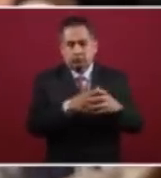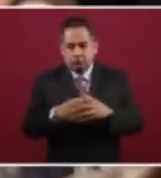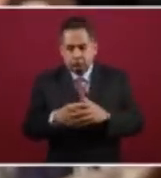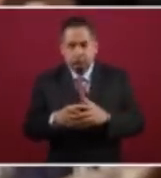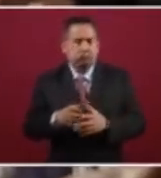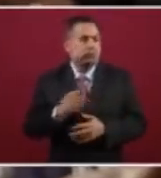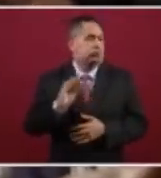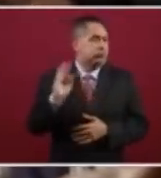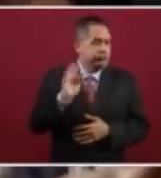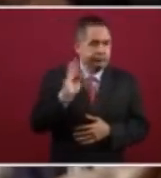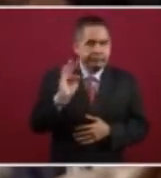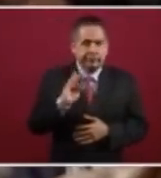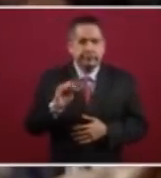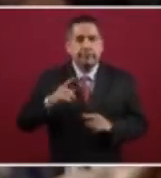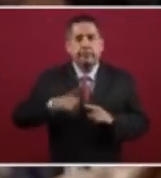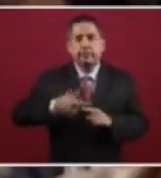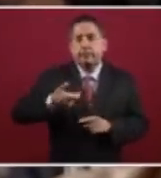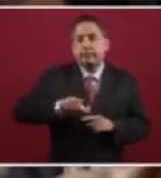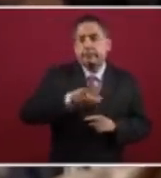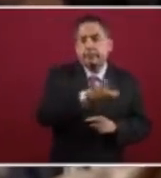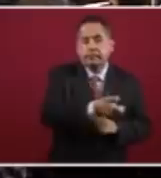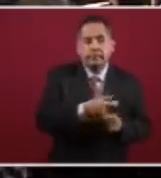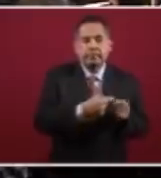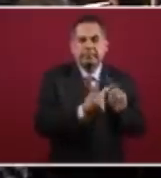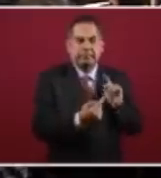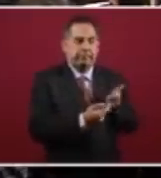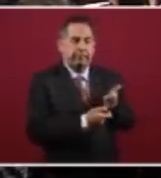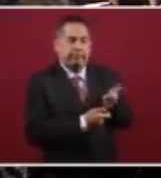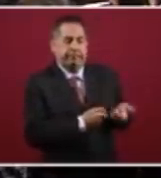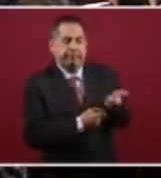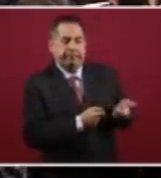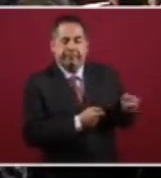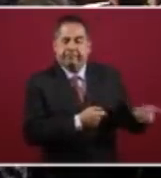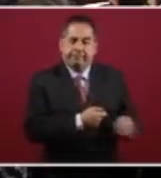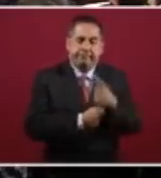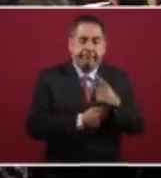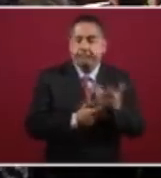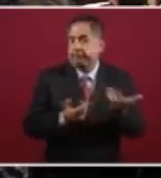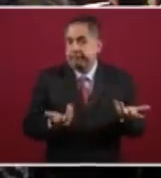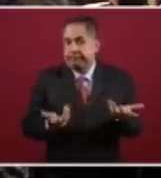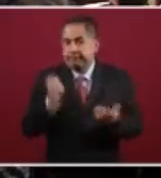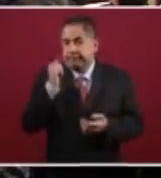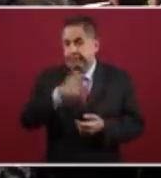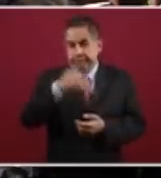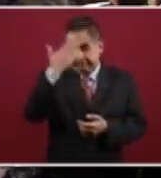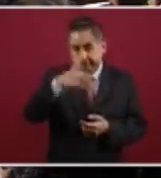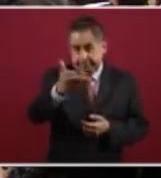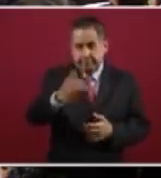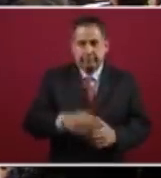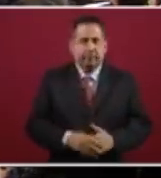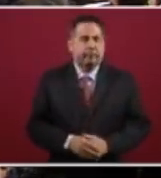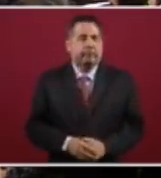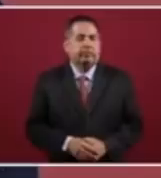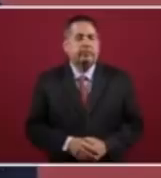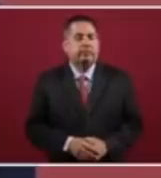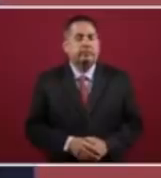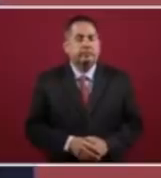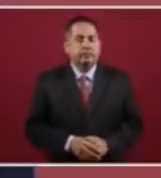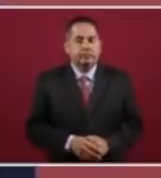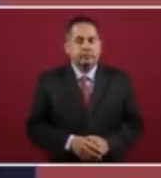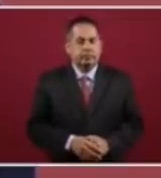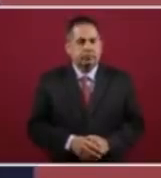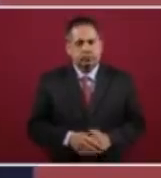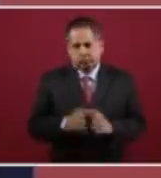siendo patrocinados por la oposición, qué información tiene al respecto. Muchas gracias. Bueno, esto lo